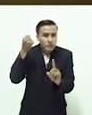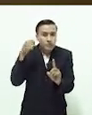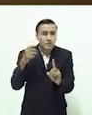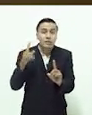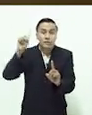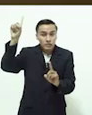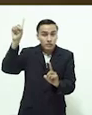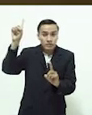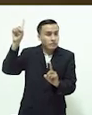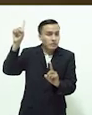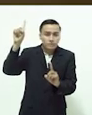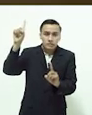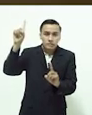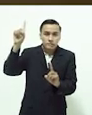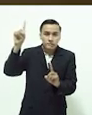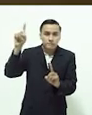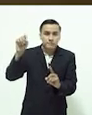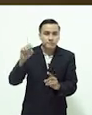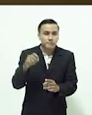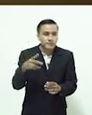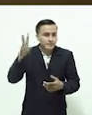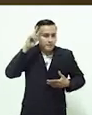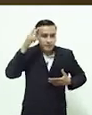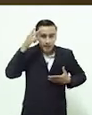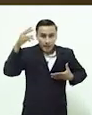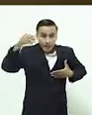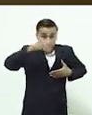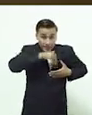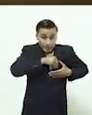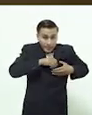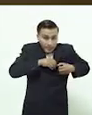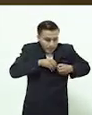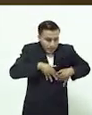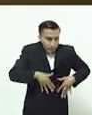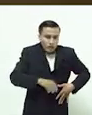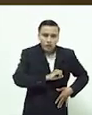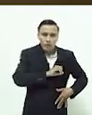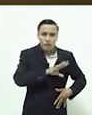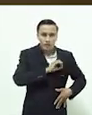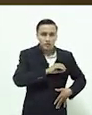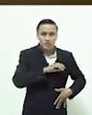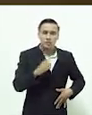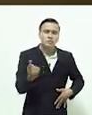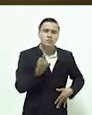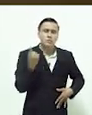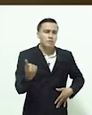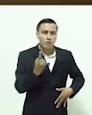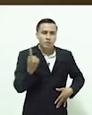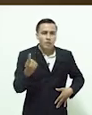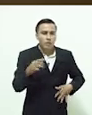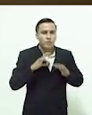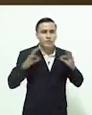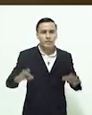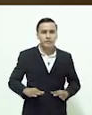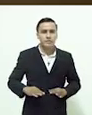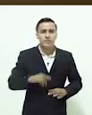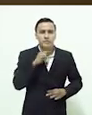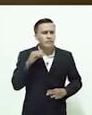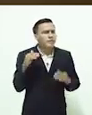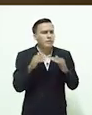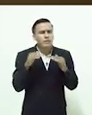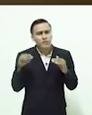Dios es el interior, es el corazón. No solo los fariseos y los escribas, también